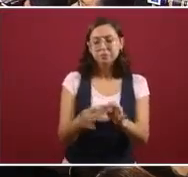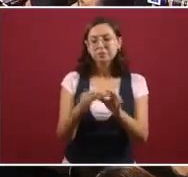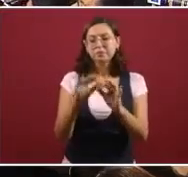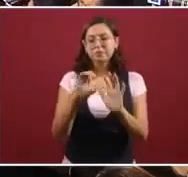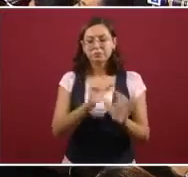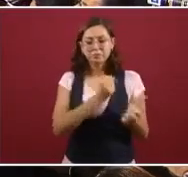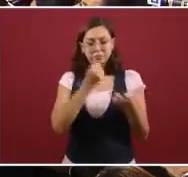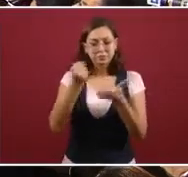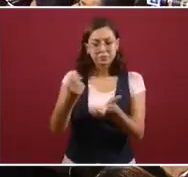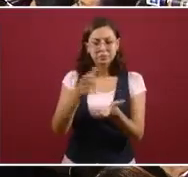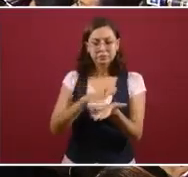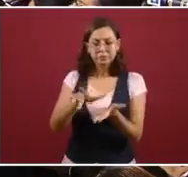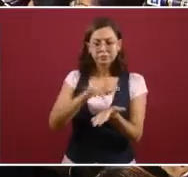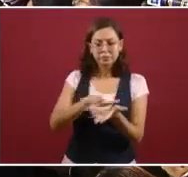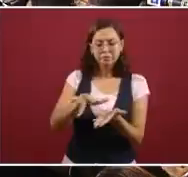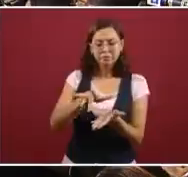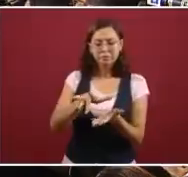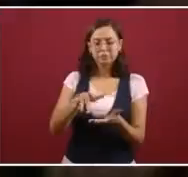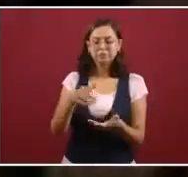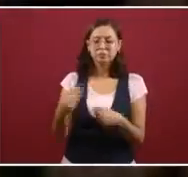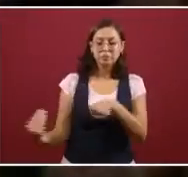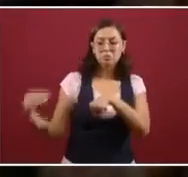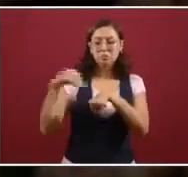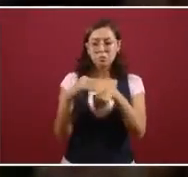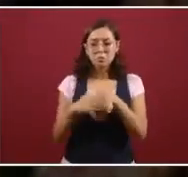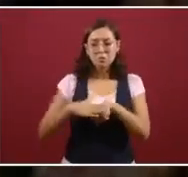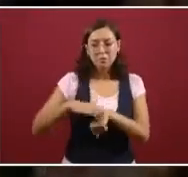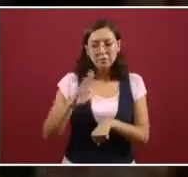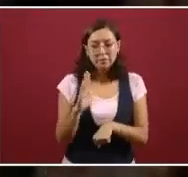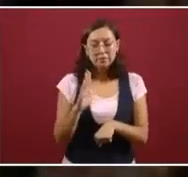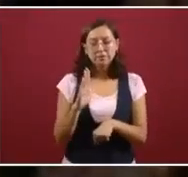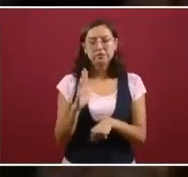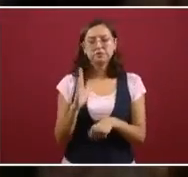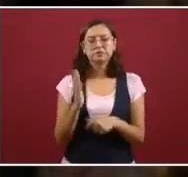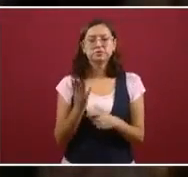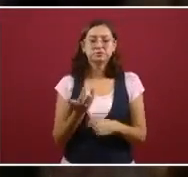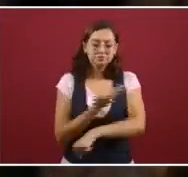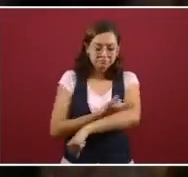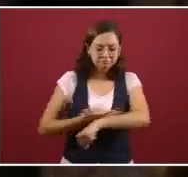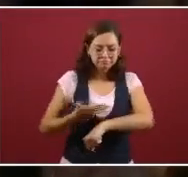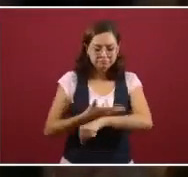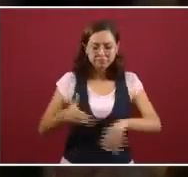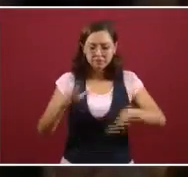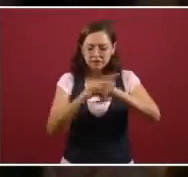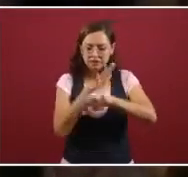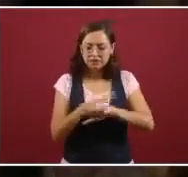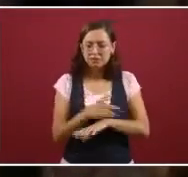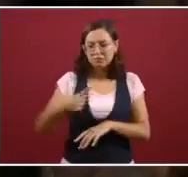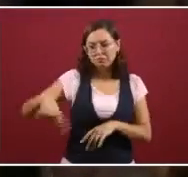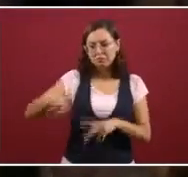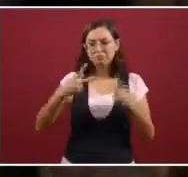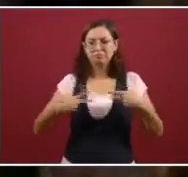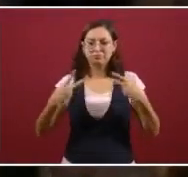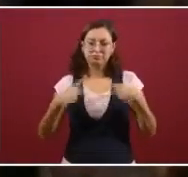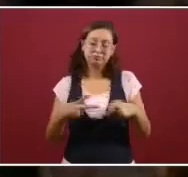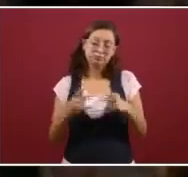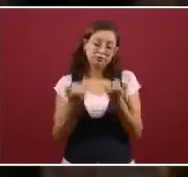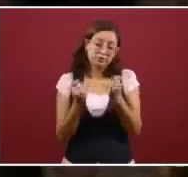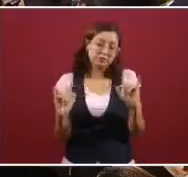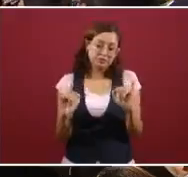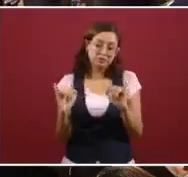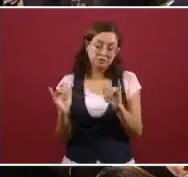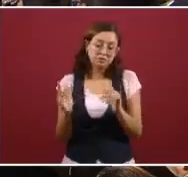mayor medida, adicional a las medidas que se puedan vía reforma hacer para los trabajadores que entran y salen. Esa